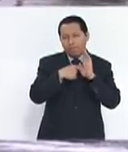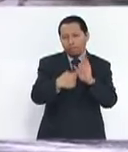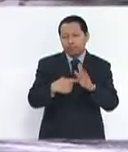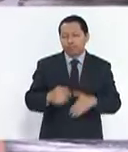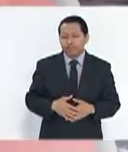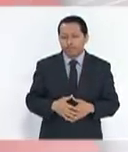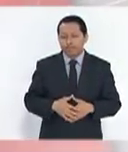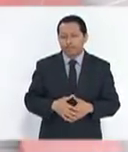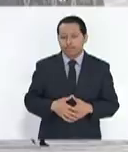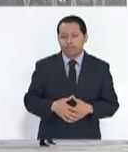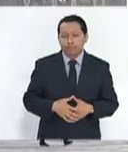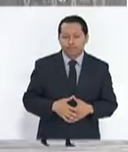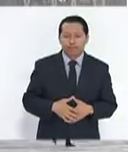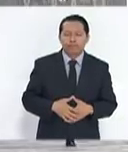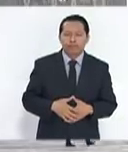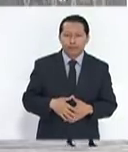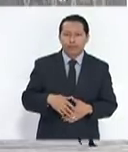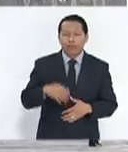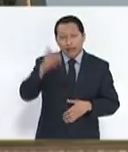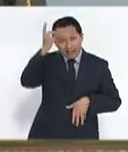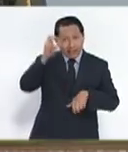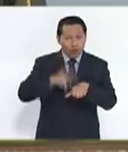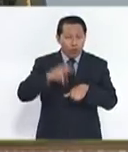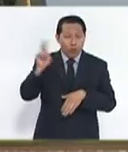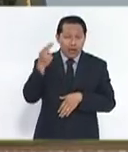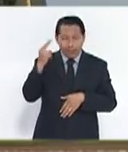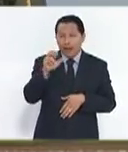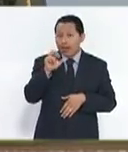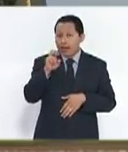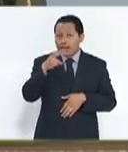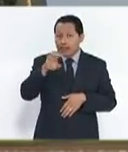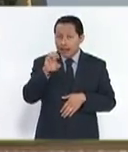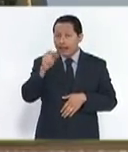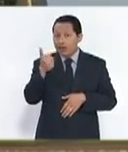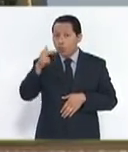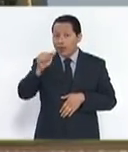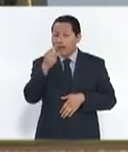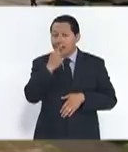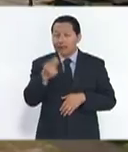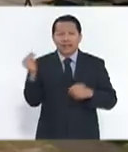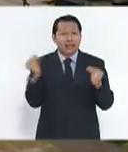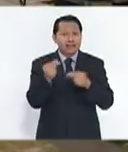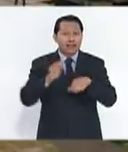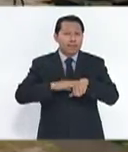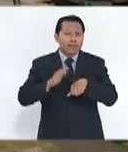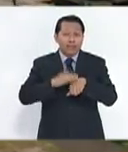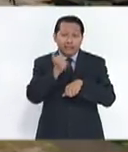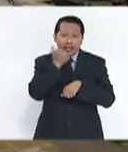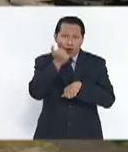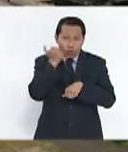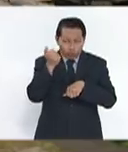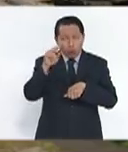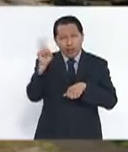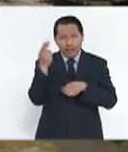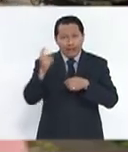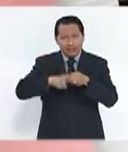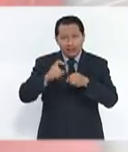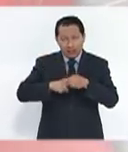México. El rector de la UNAM, Enrique Graue, afirmó que se debe de aumentar la matrícula en el nivel